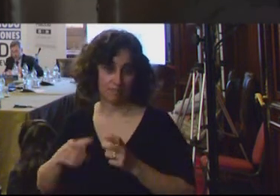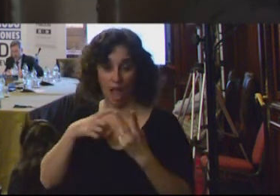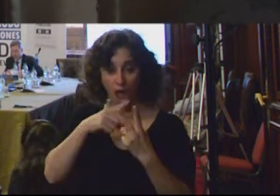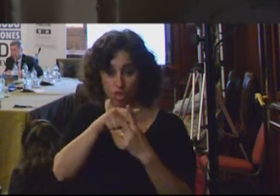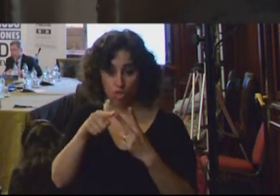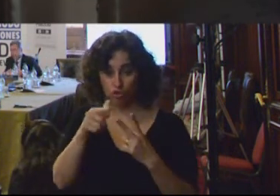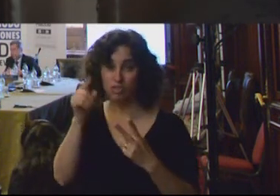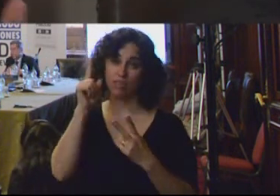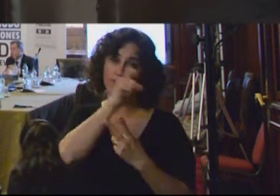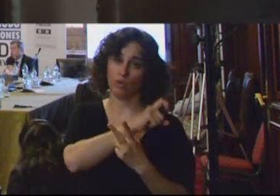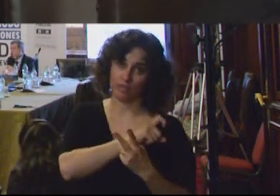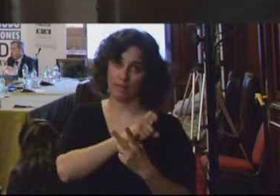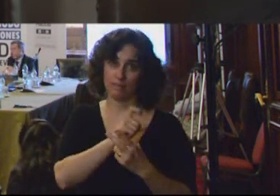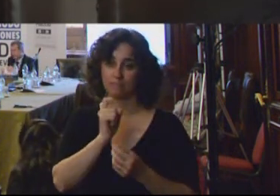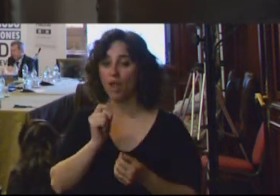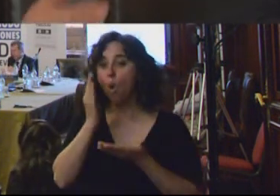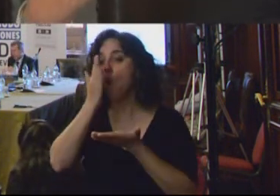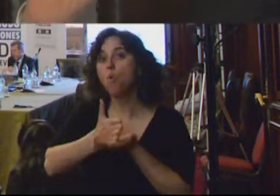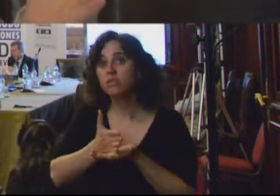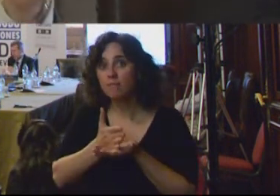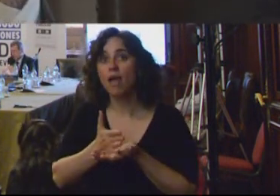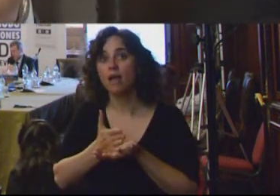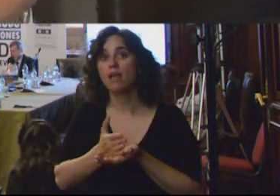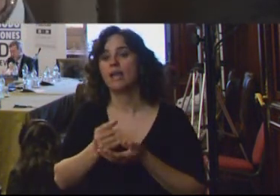una, si bien la ley tiene previsto que el